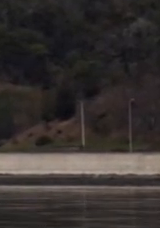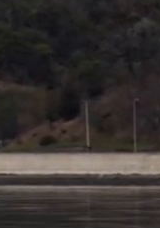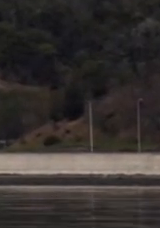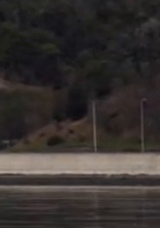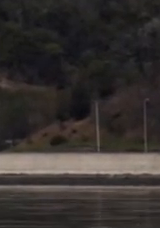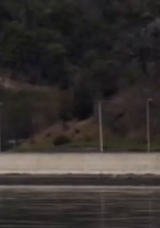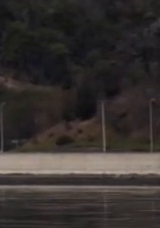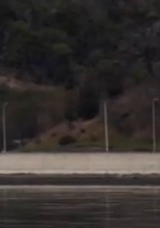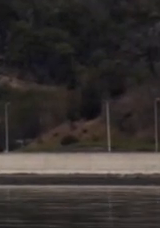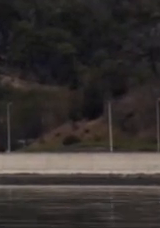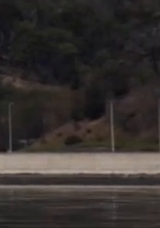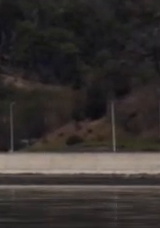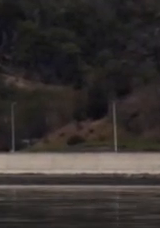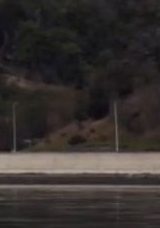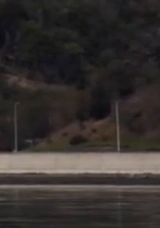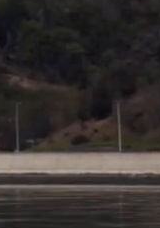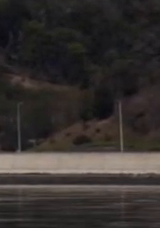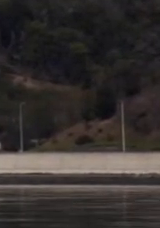yetena.